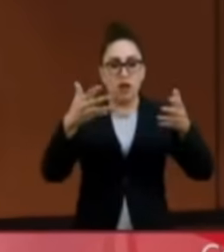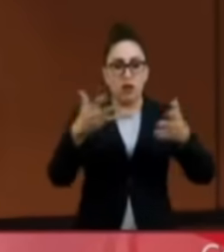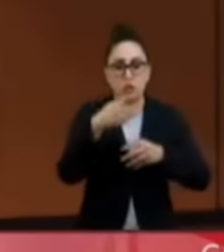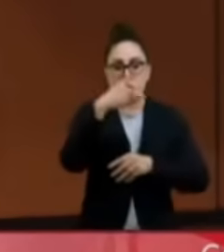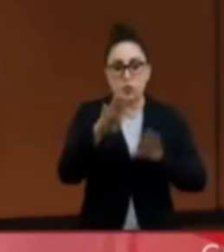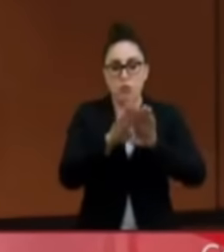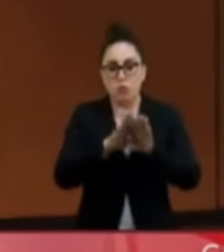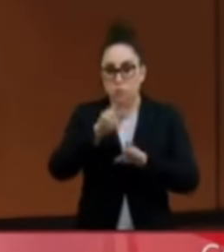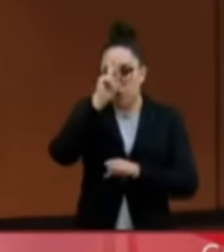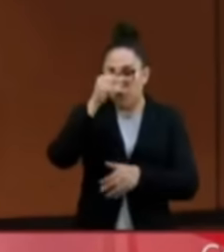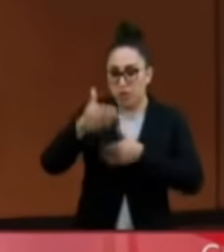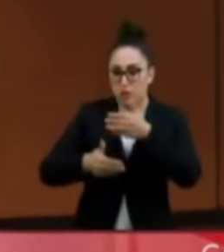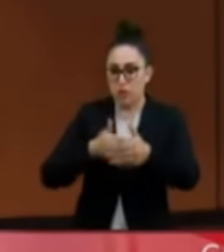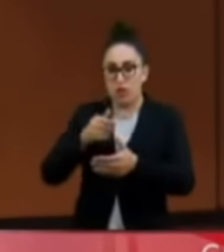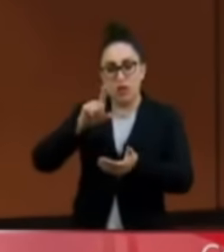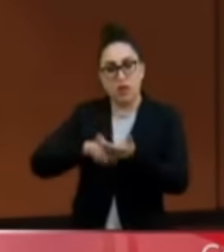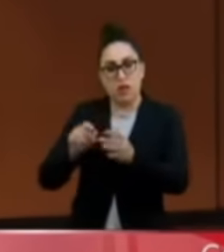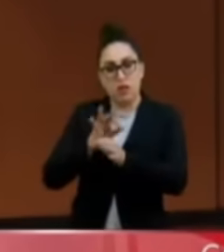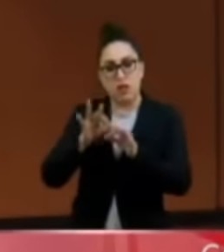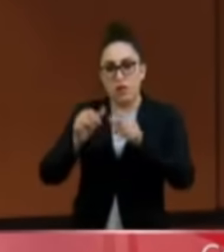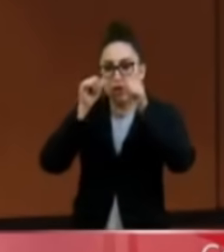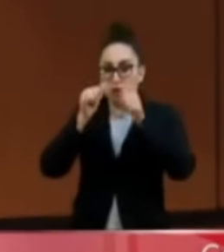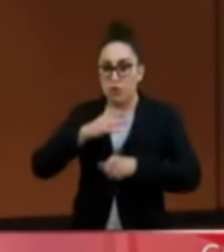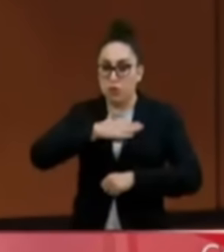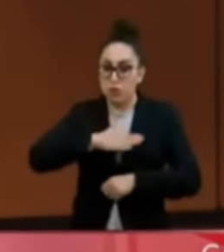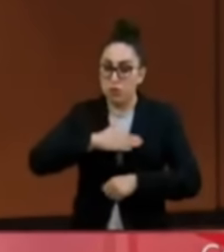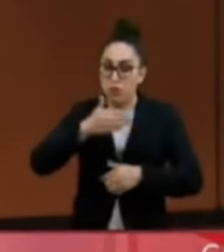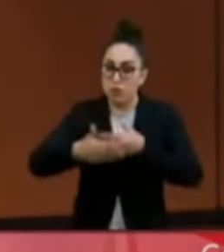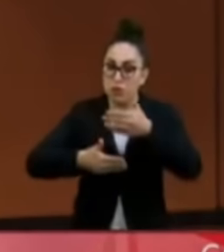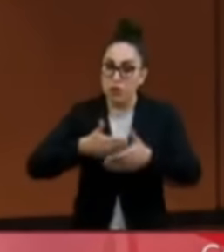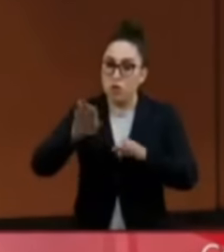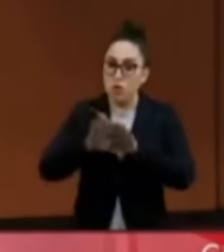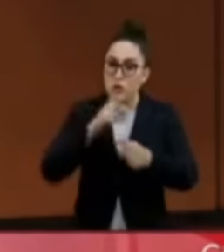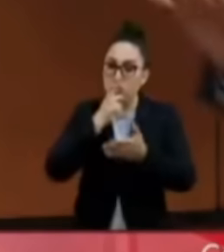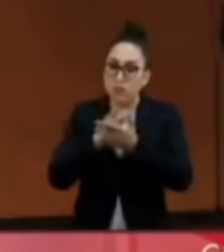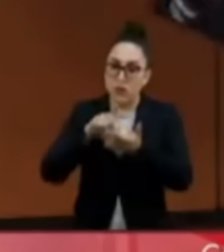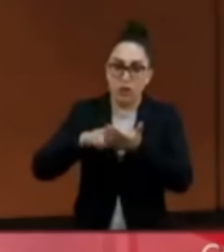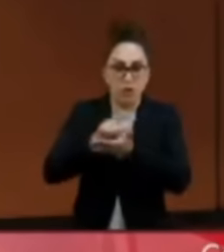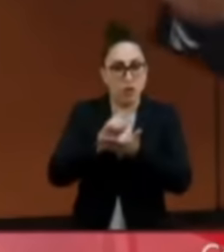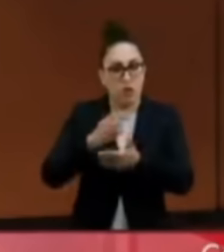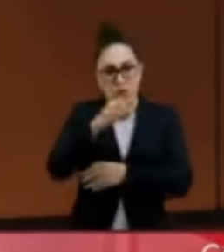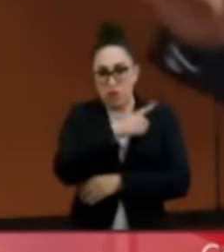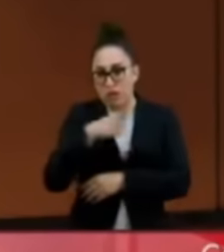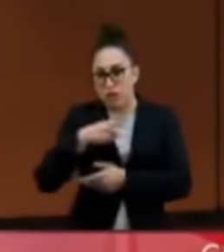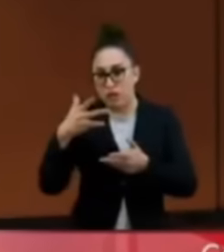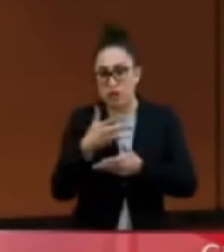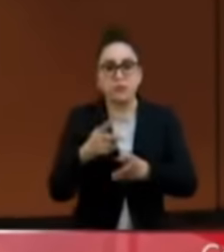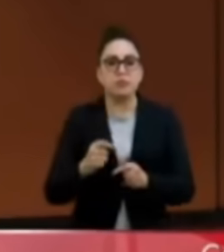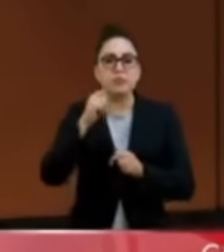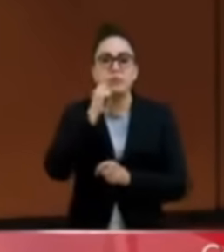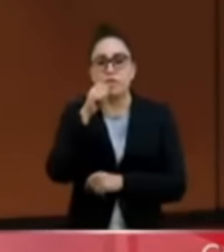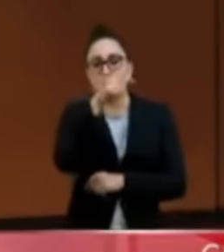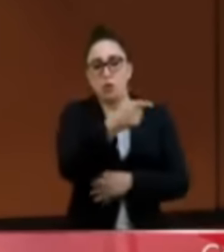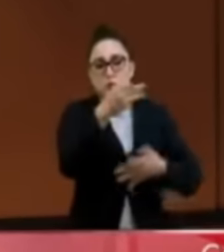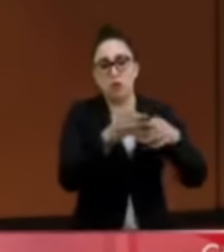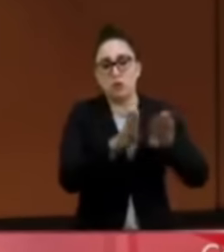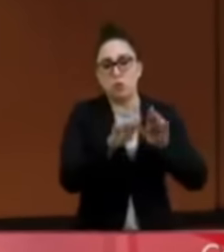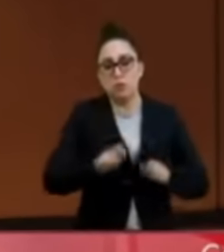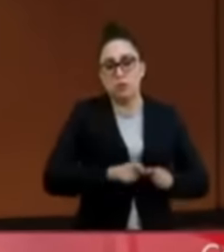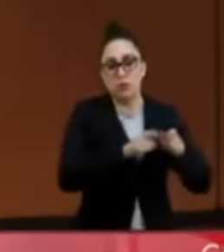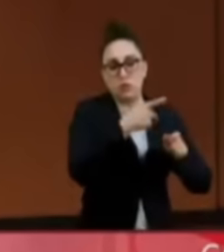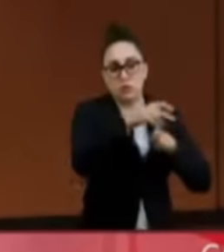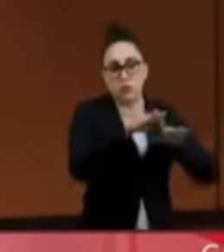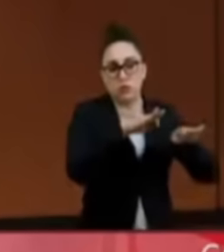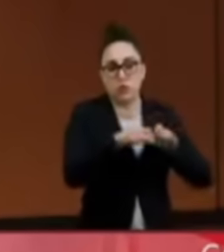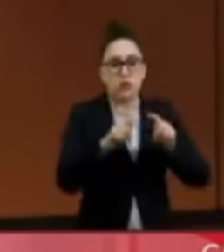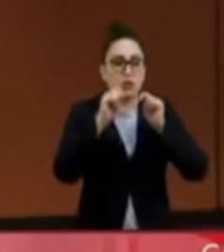cual no se puede impartir justicia en el sentido recto de la palabra. Sin importar cómo un juez sea nombrado, si no es capaz